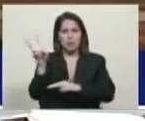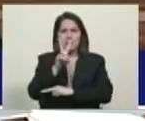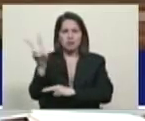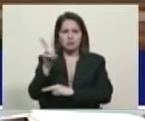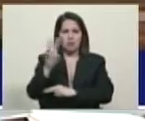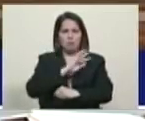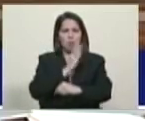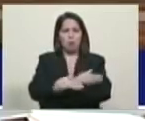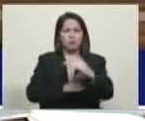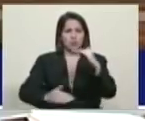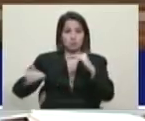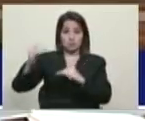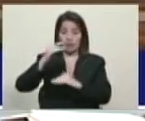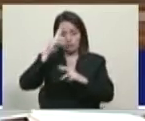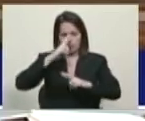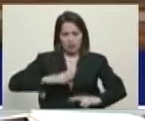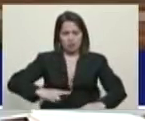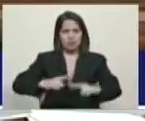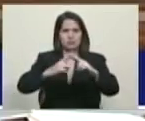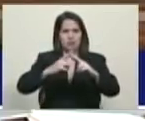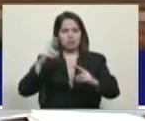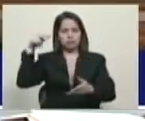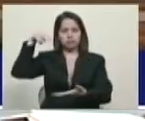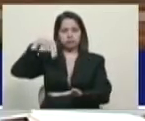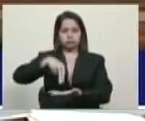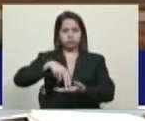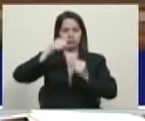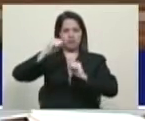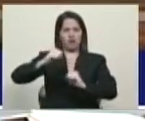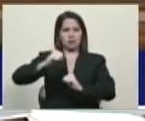digna, digna, de pie.